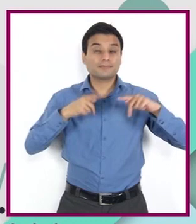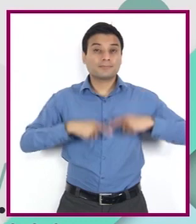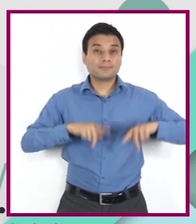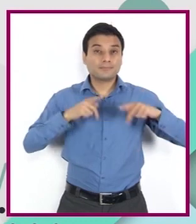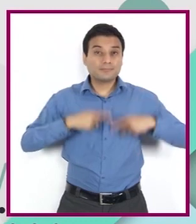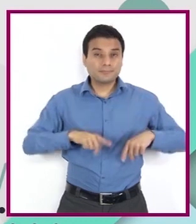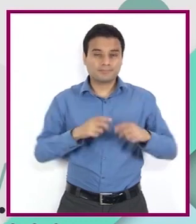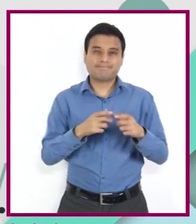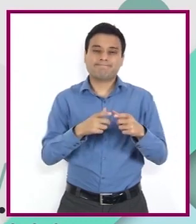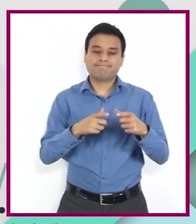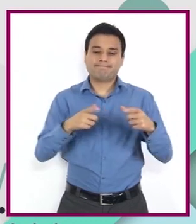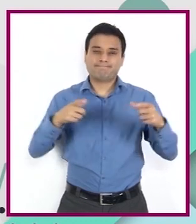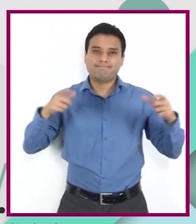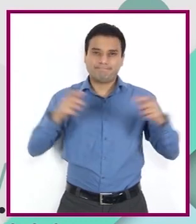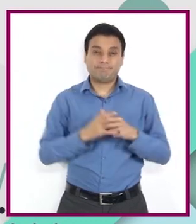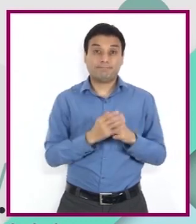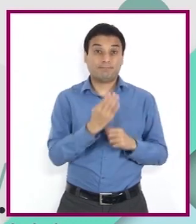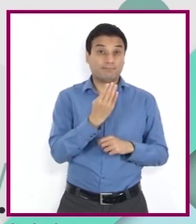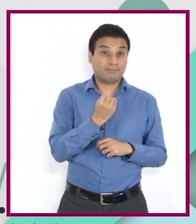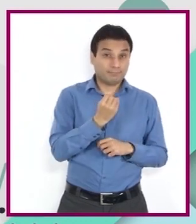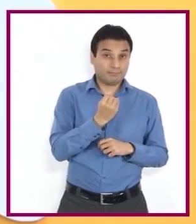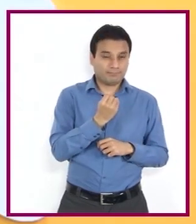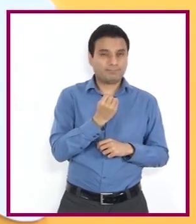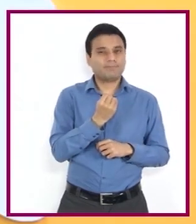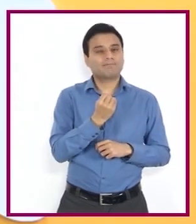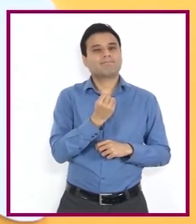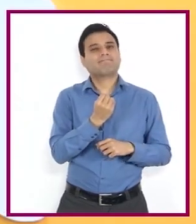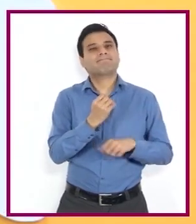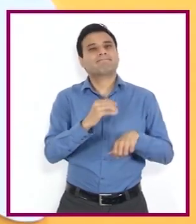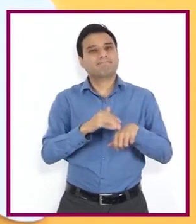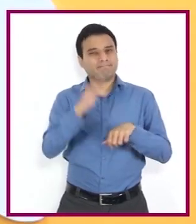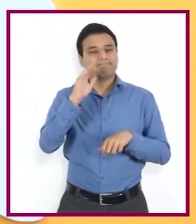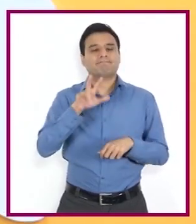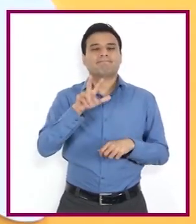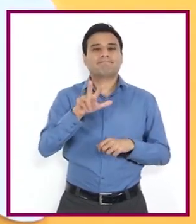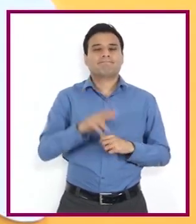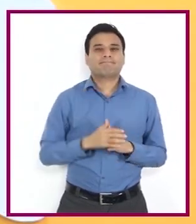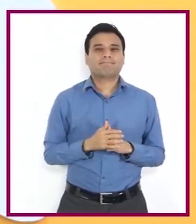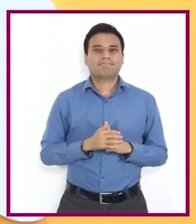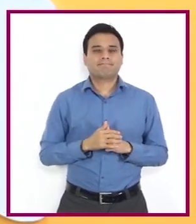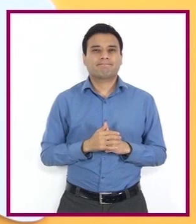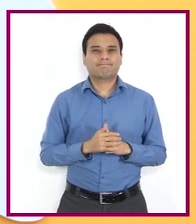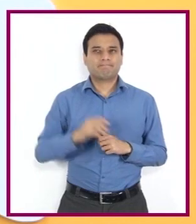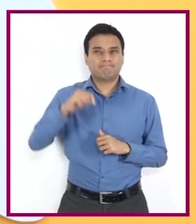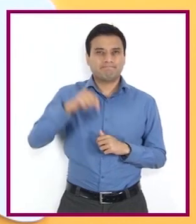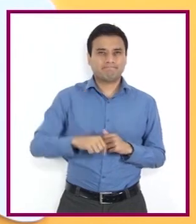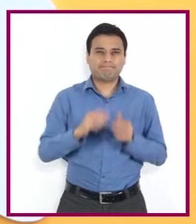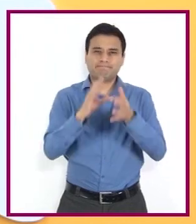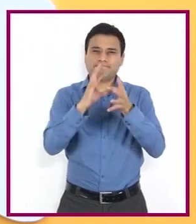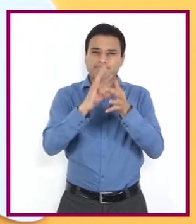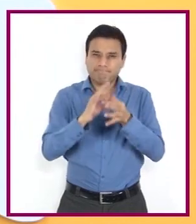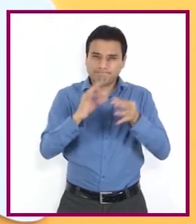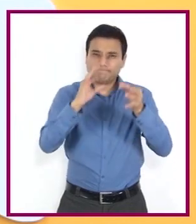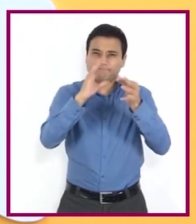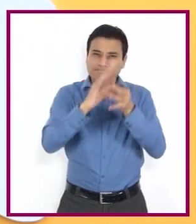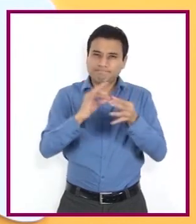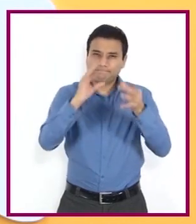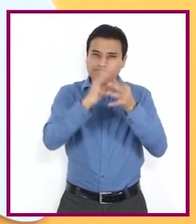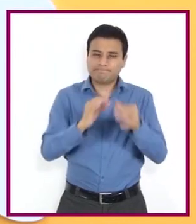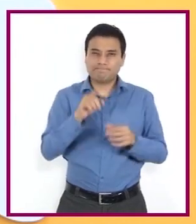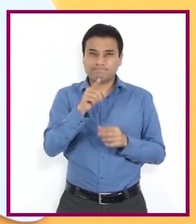personas aumentó de 9 a 18. Por el trabajo que hemos realizado y las conclusiones que hemos